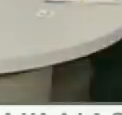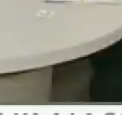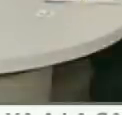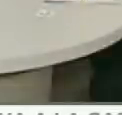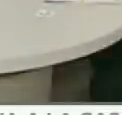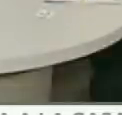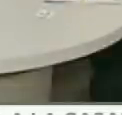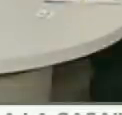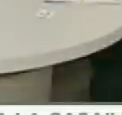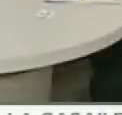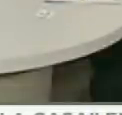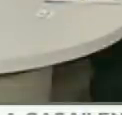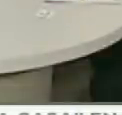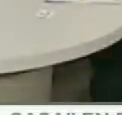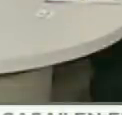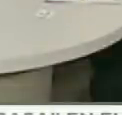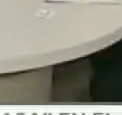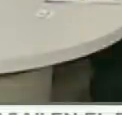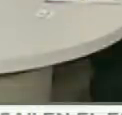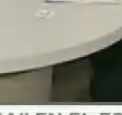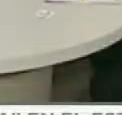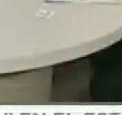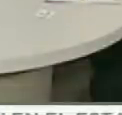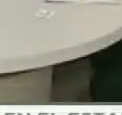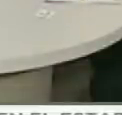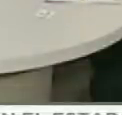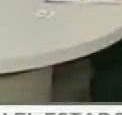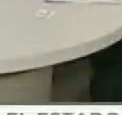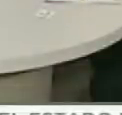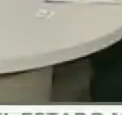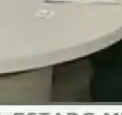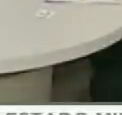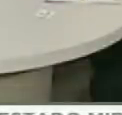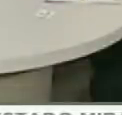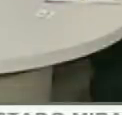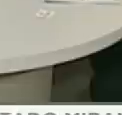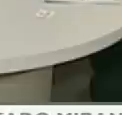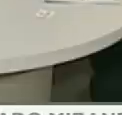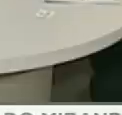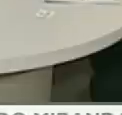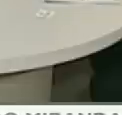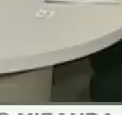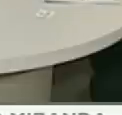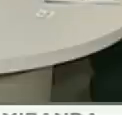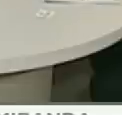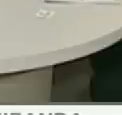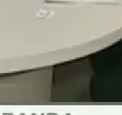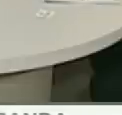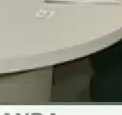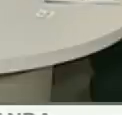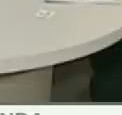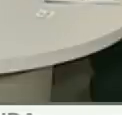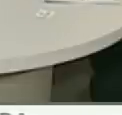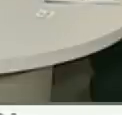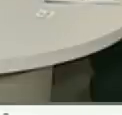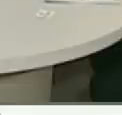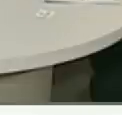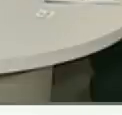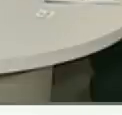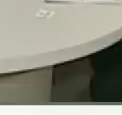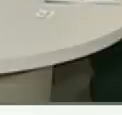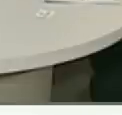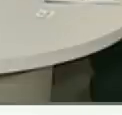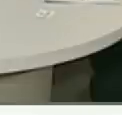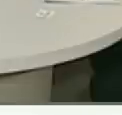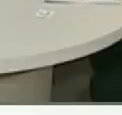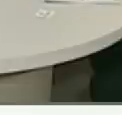Muy buenas tardes para toda Venezuela. Bueno, estamos aquí reunidos en pleno la Comisión Presidencial para el Control